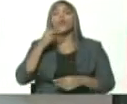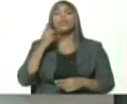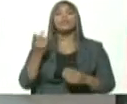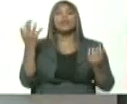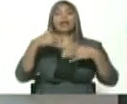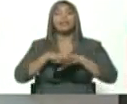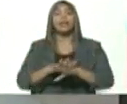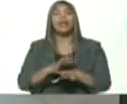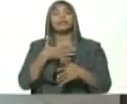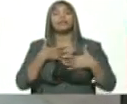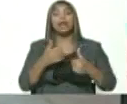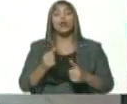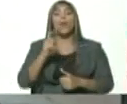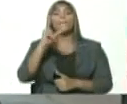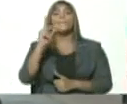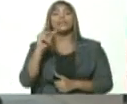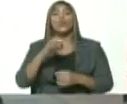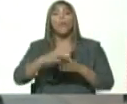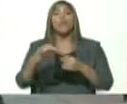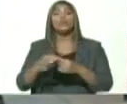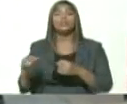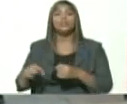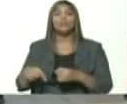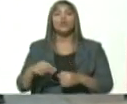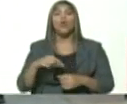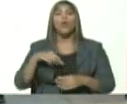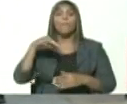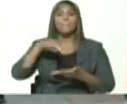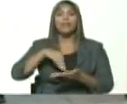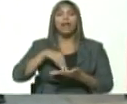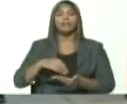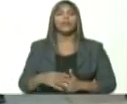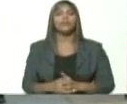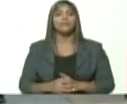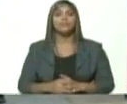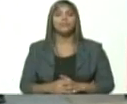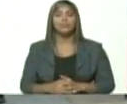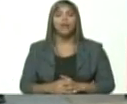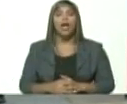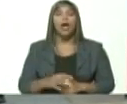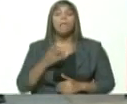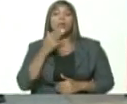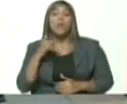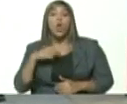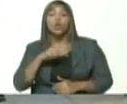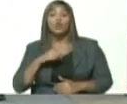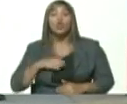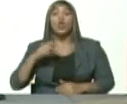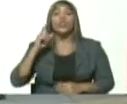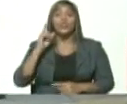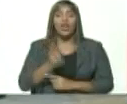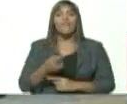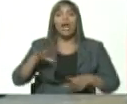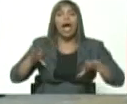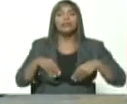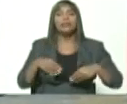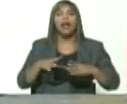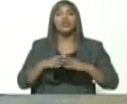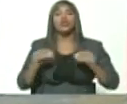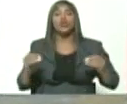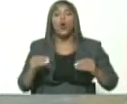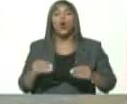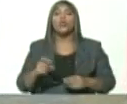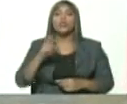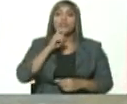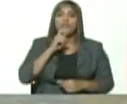en los 21 municipios del Estado Bolivariano de Miranda. Si algo nosotros debemos reconocer, aparte de todas las virtudes